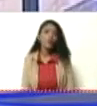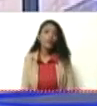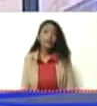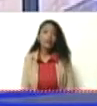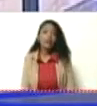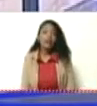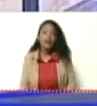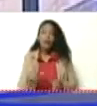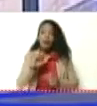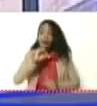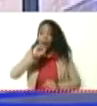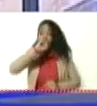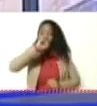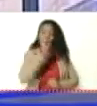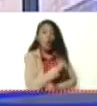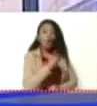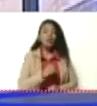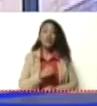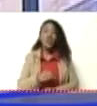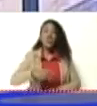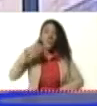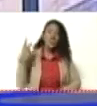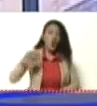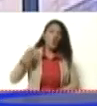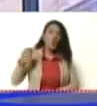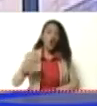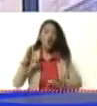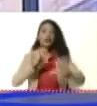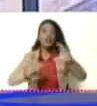fanáticos del supremacismo niegan la verdad científica